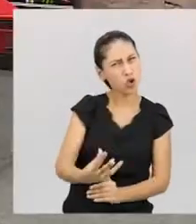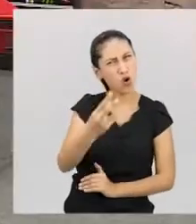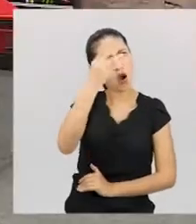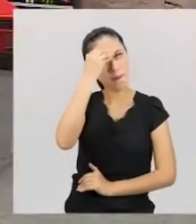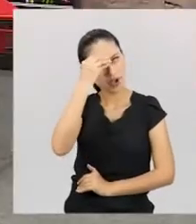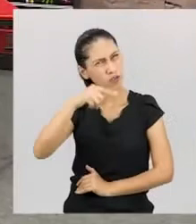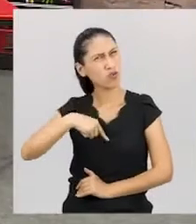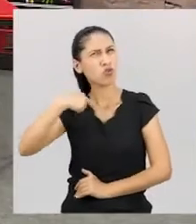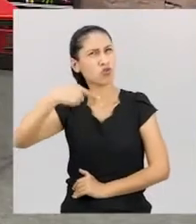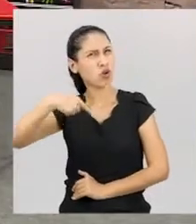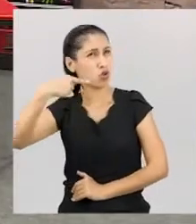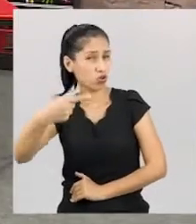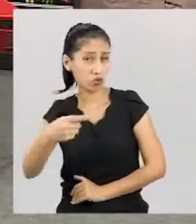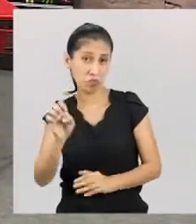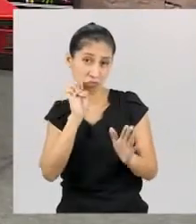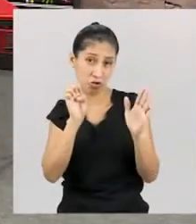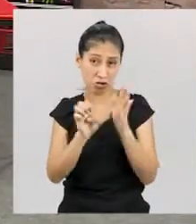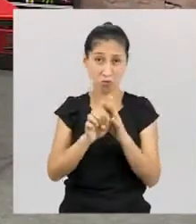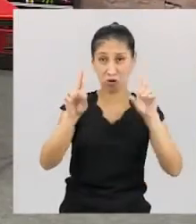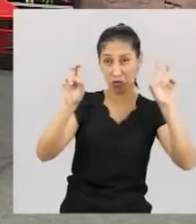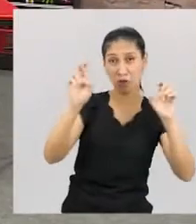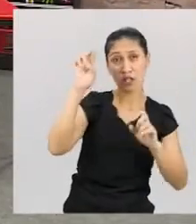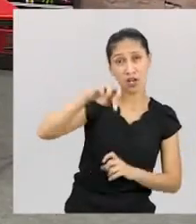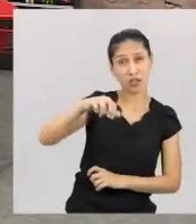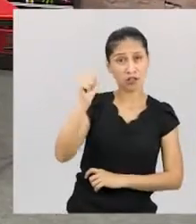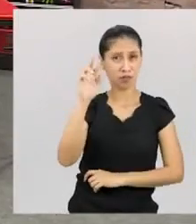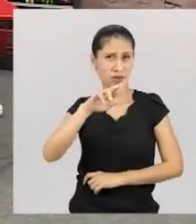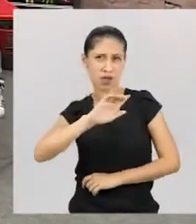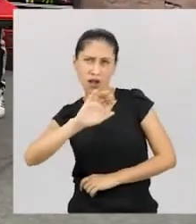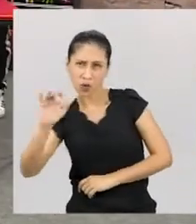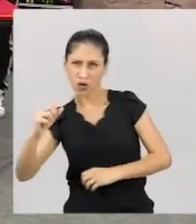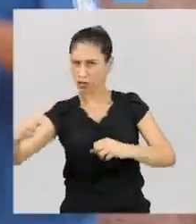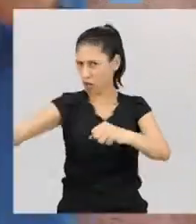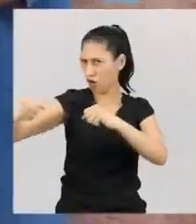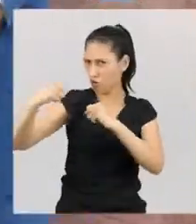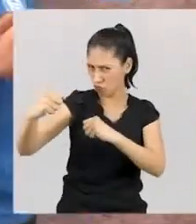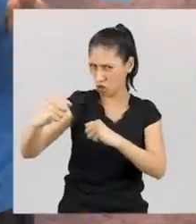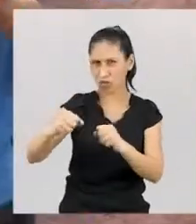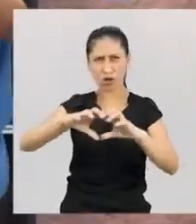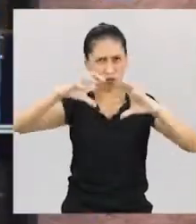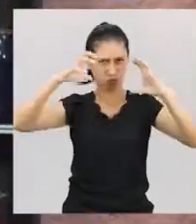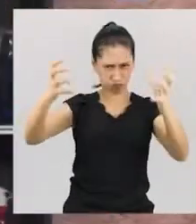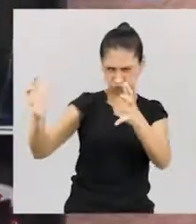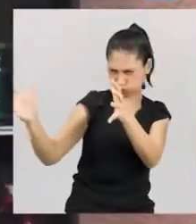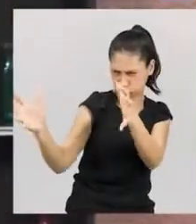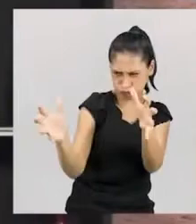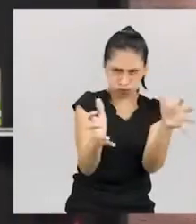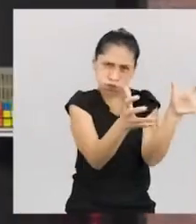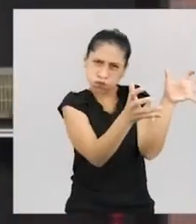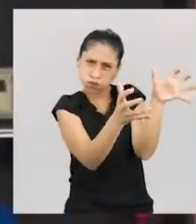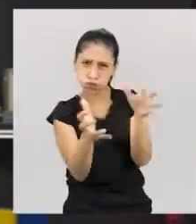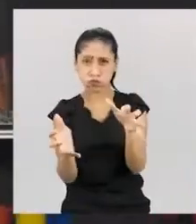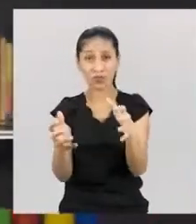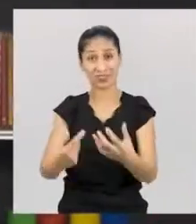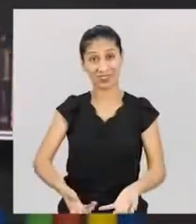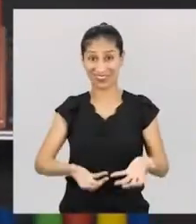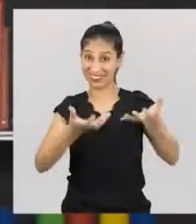vida cotidiana, como el tema de las parábolas, la fuerza, la rotación de la Tierra, por